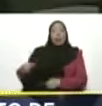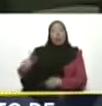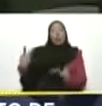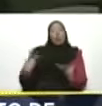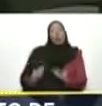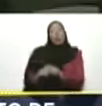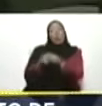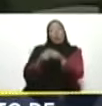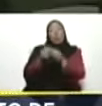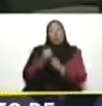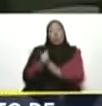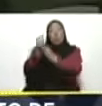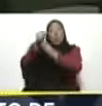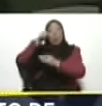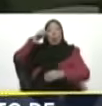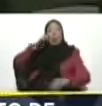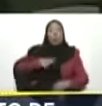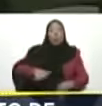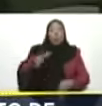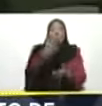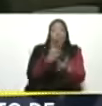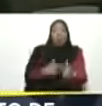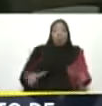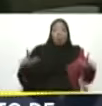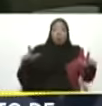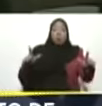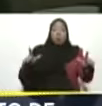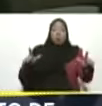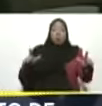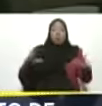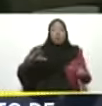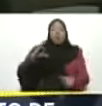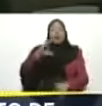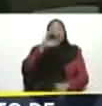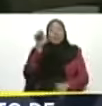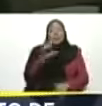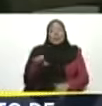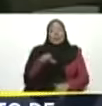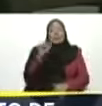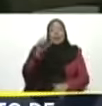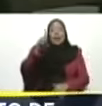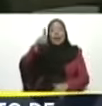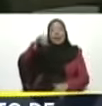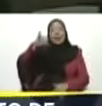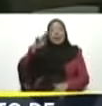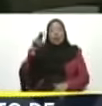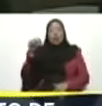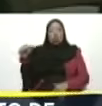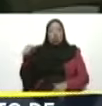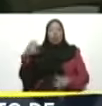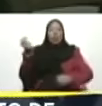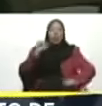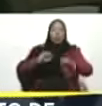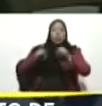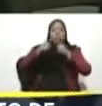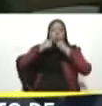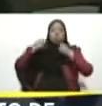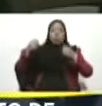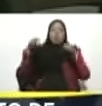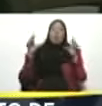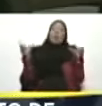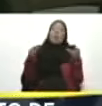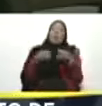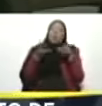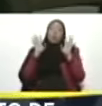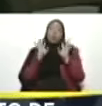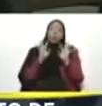junto al gran general de Pueblos Libres, Augusto César Sandino, en Nicaragua. Un pequeño ejército